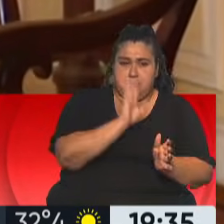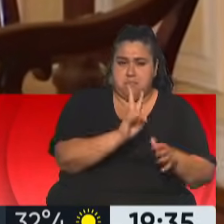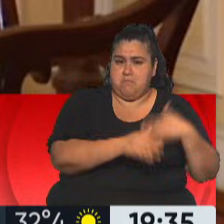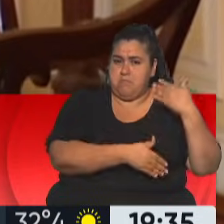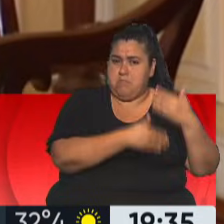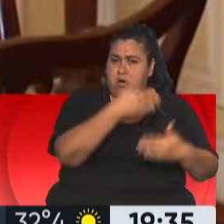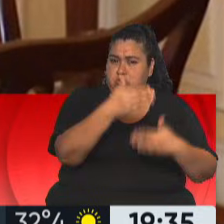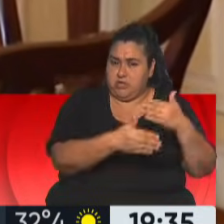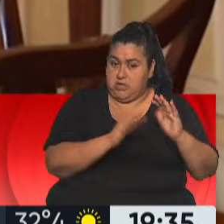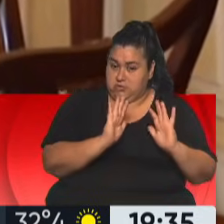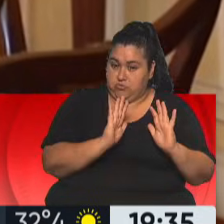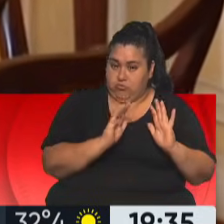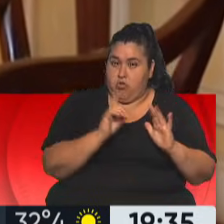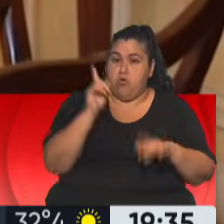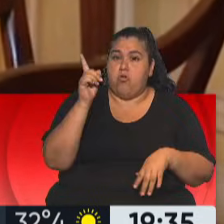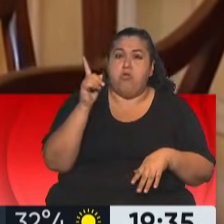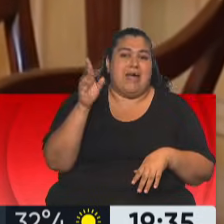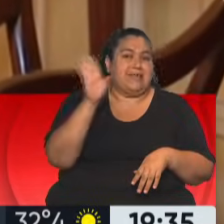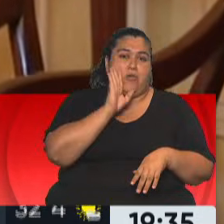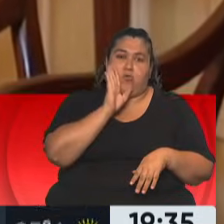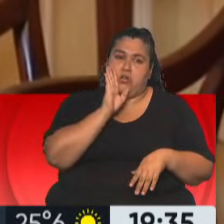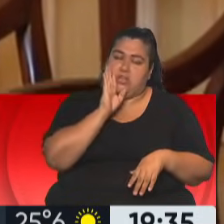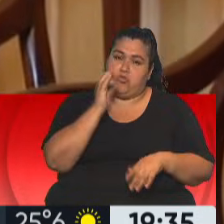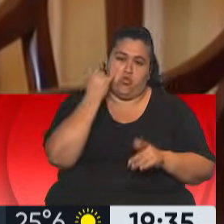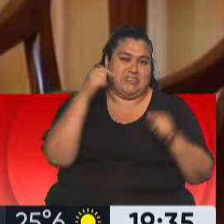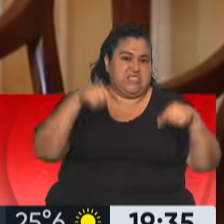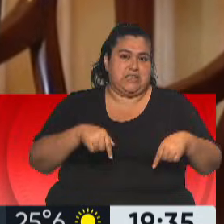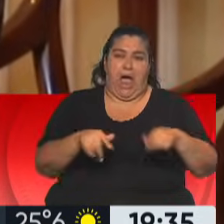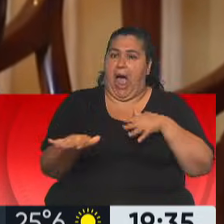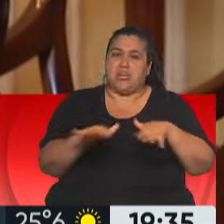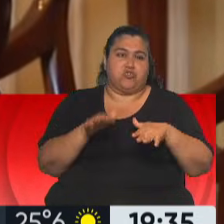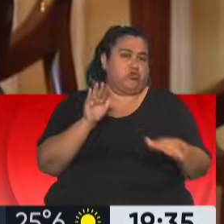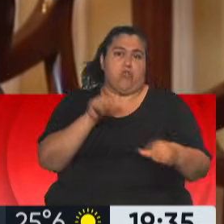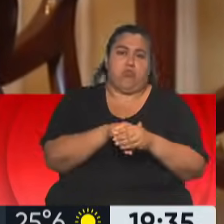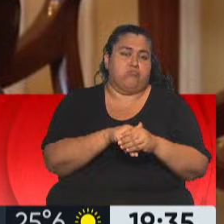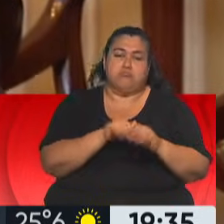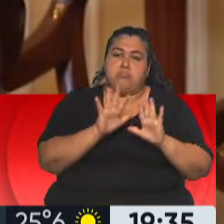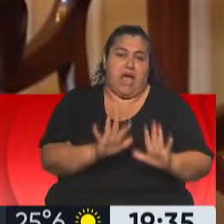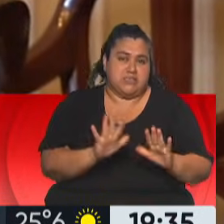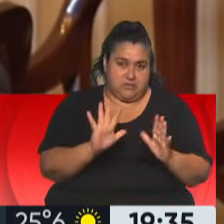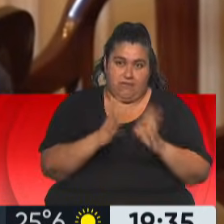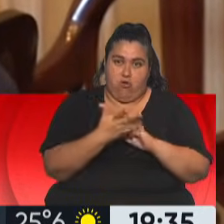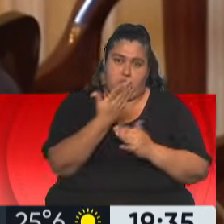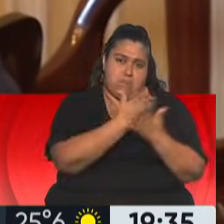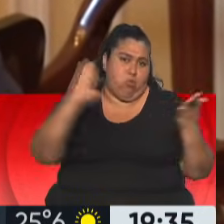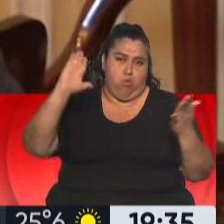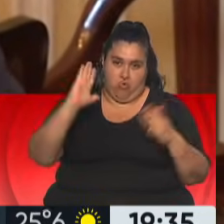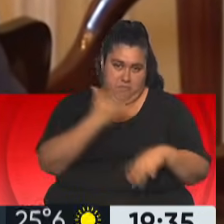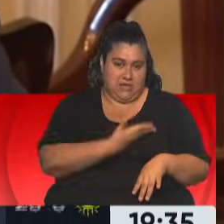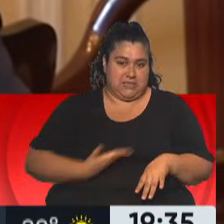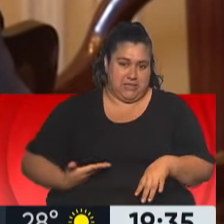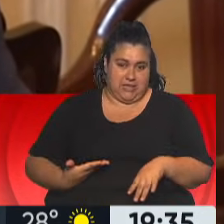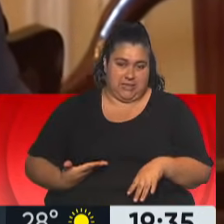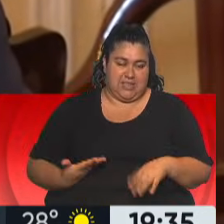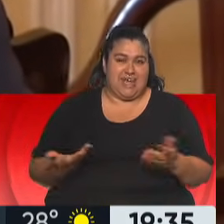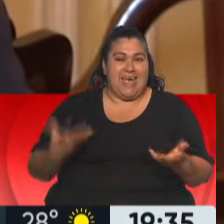venía amenazando, pero pasa a la acción y termina removiendo a un jefe de Estado. Por supuesto, es difícil empatizar con todos los venezolanos que